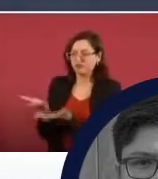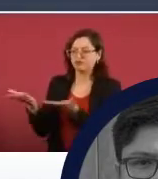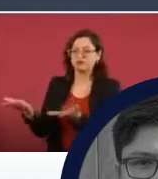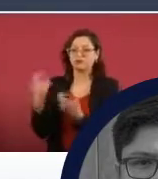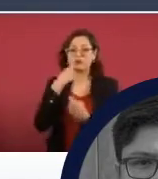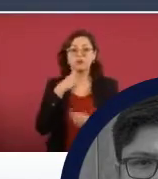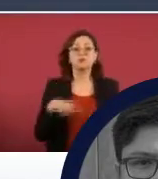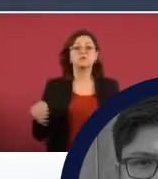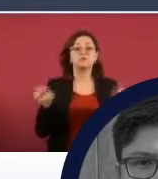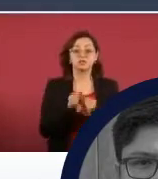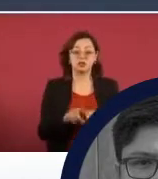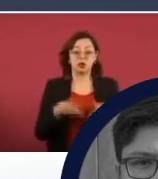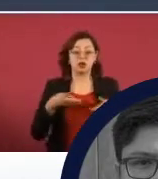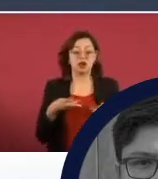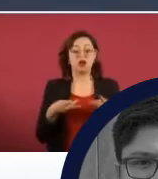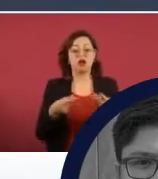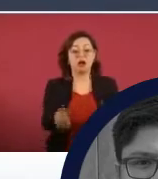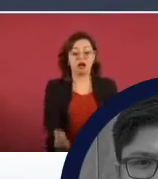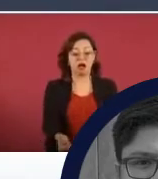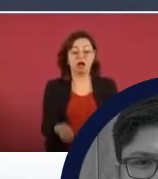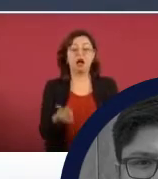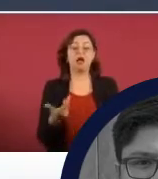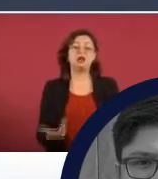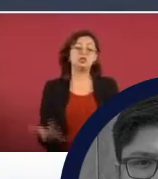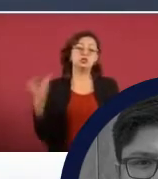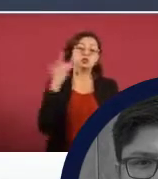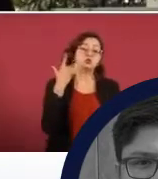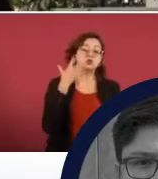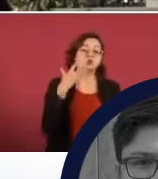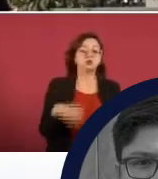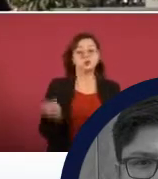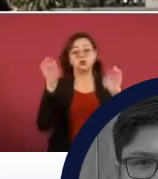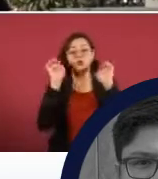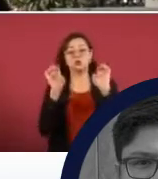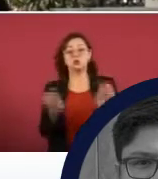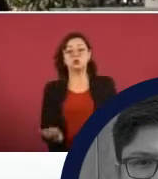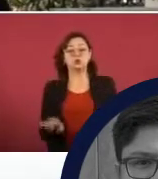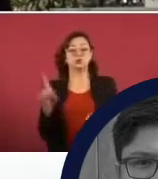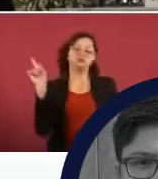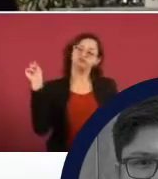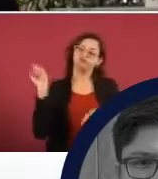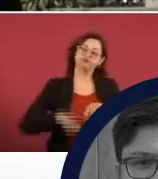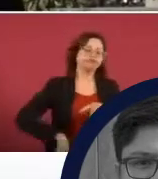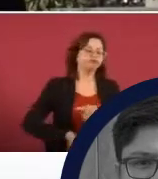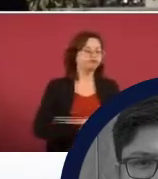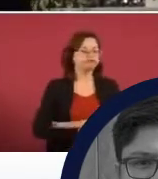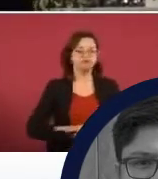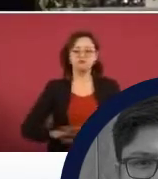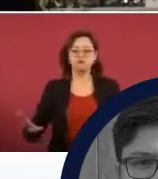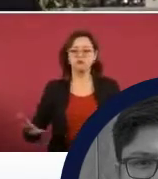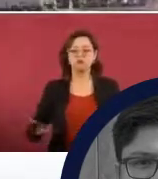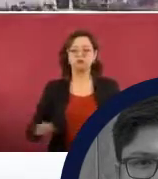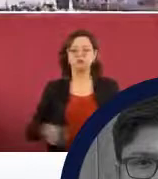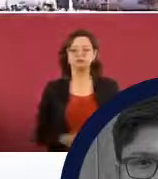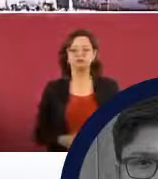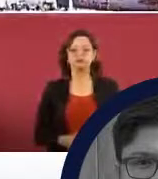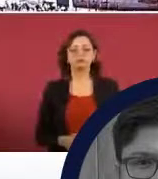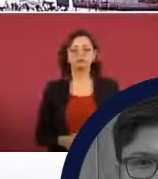trabajo, en el caso de Jóvenes Construyendo el Futuro. Pero fundamentalmente, y creo que eso tiene que